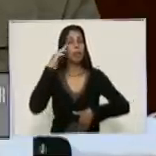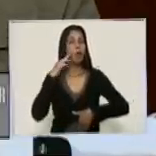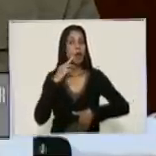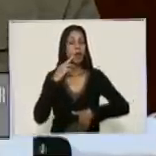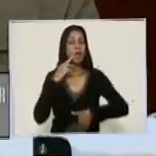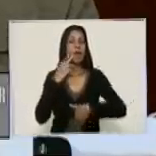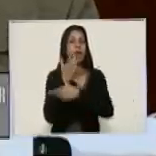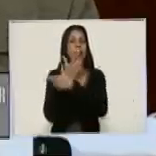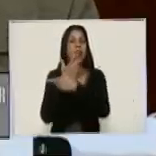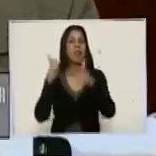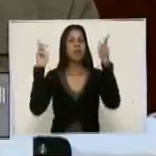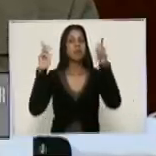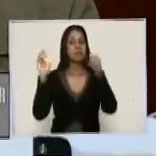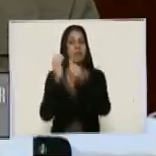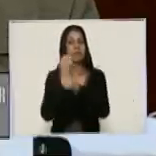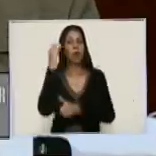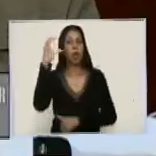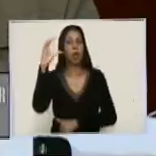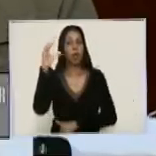entre ellas Colombia,